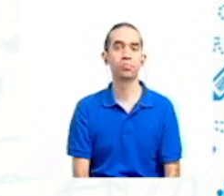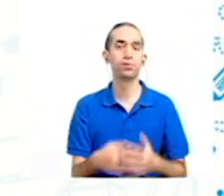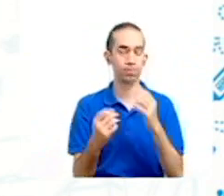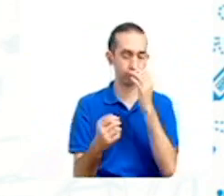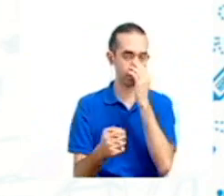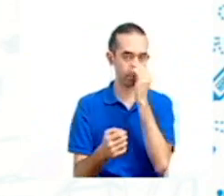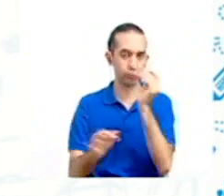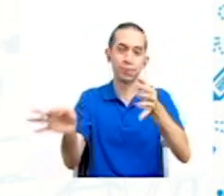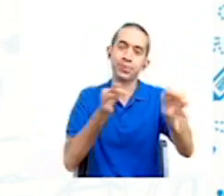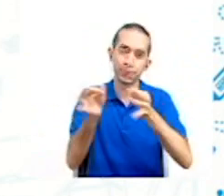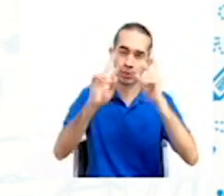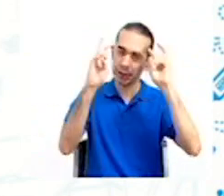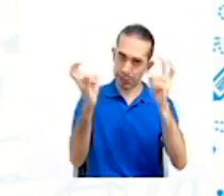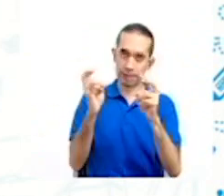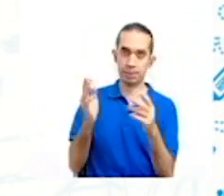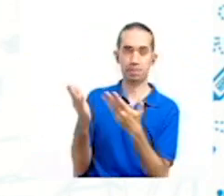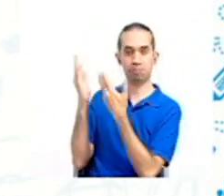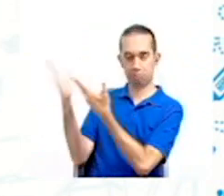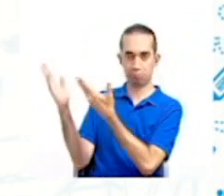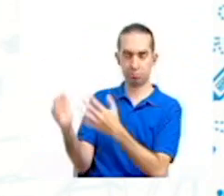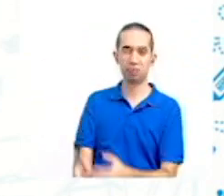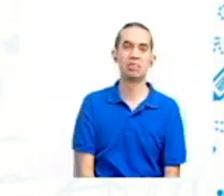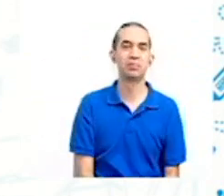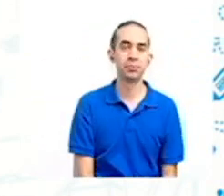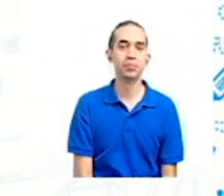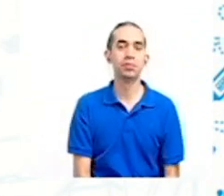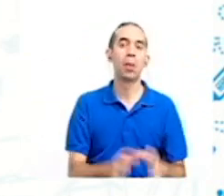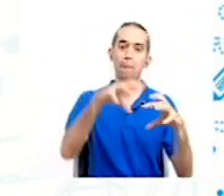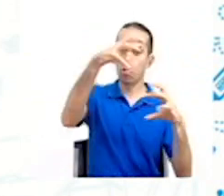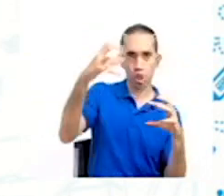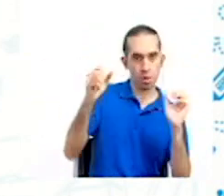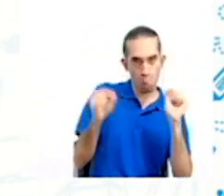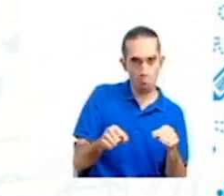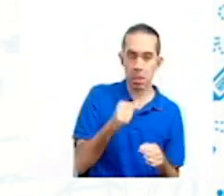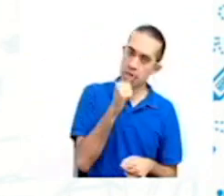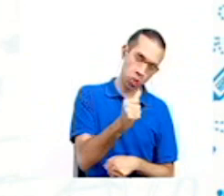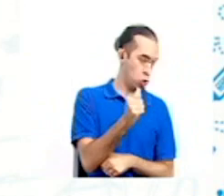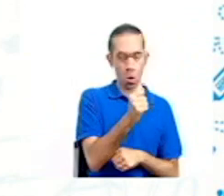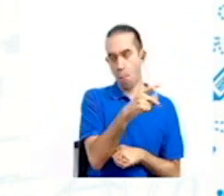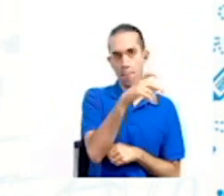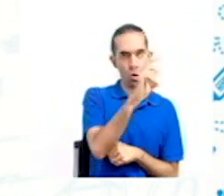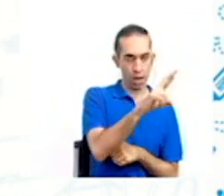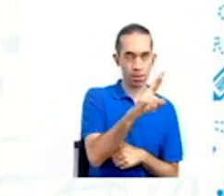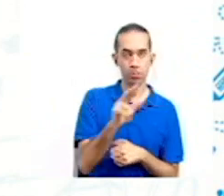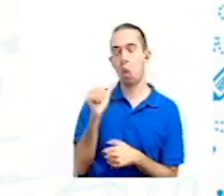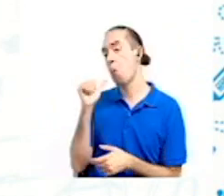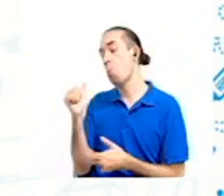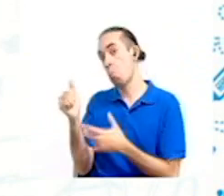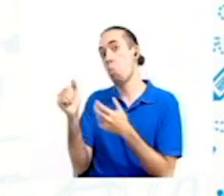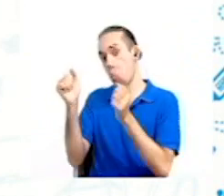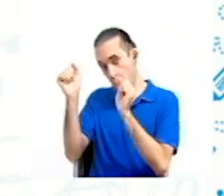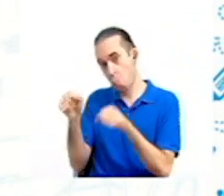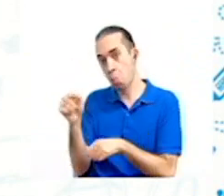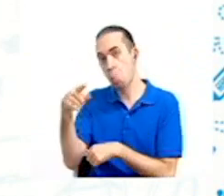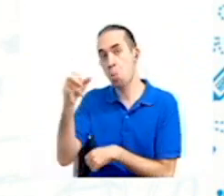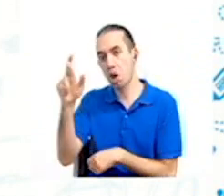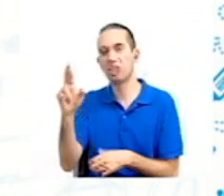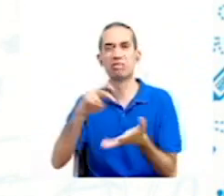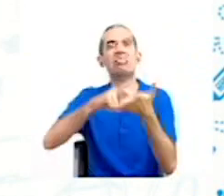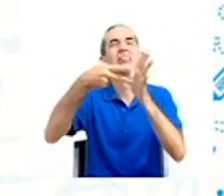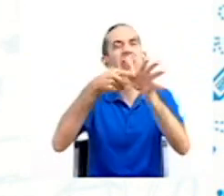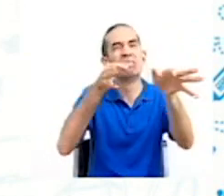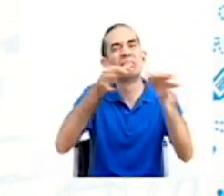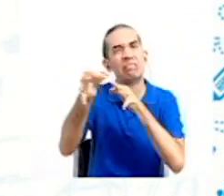Entonces vamos a hablar ahora de la polaridad. Las moléculas pueden ser no polares o pueden ser polares. ¿Qué significa que sean polares